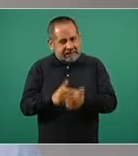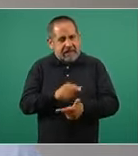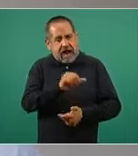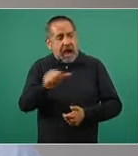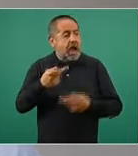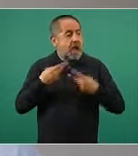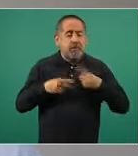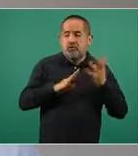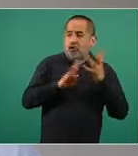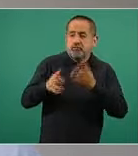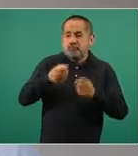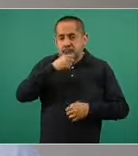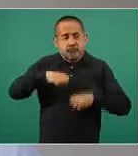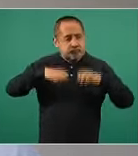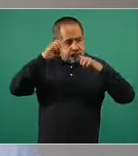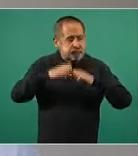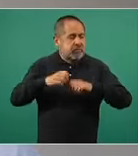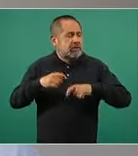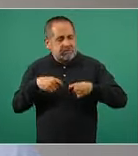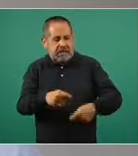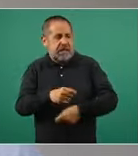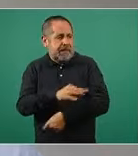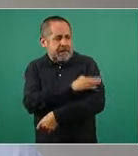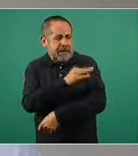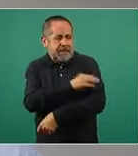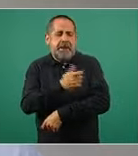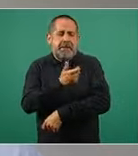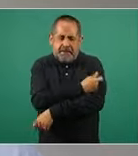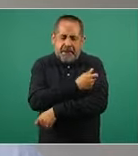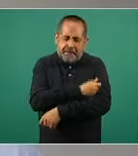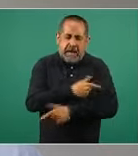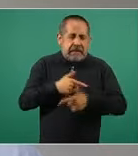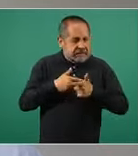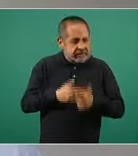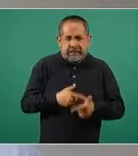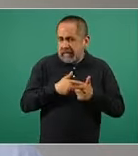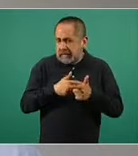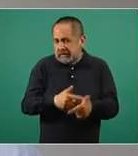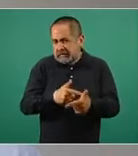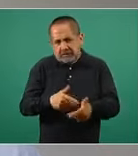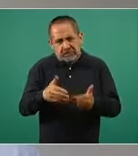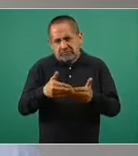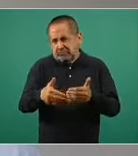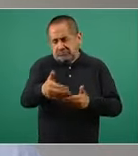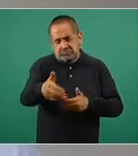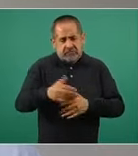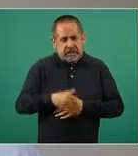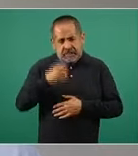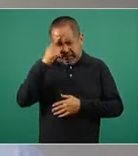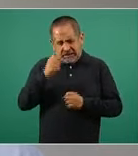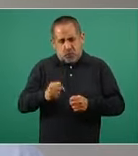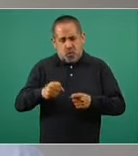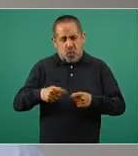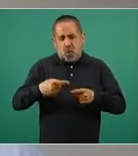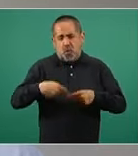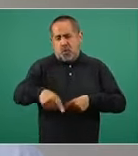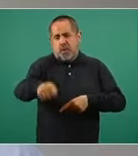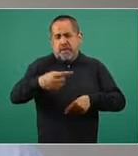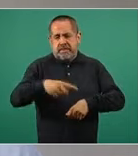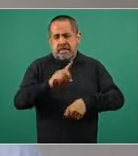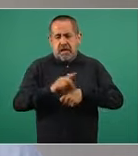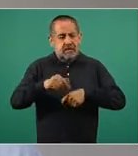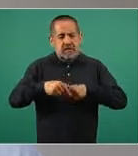población adulta mayor. Y esto obviamente, como decíamos, va a seguir, y de seguro veremos en siguientes días un